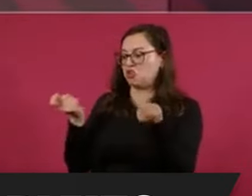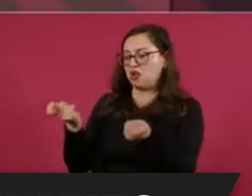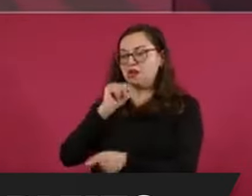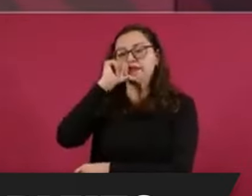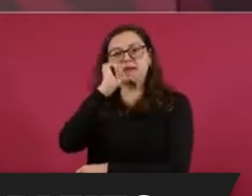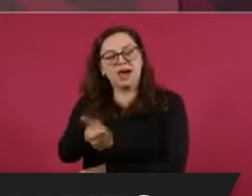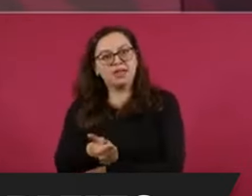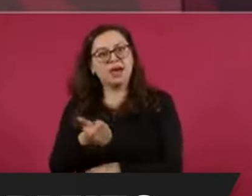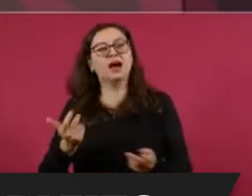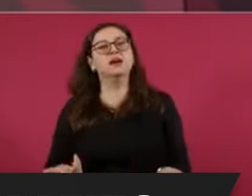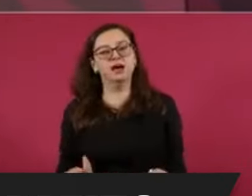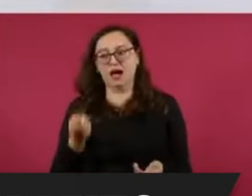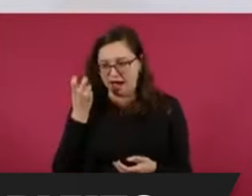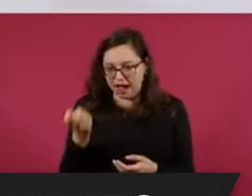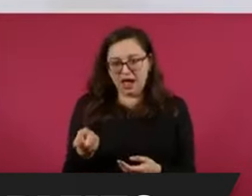poderes hegemónicos,